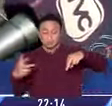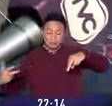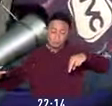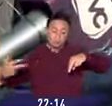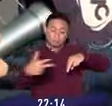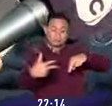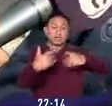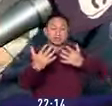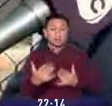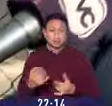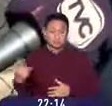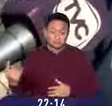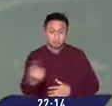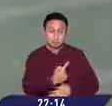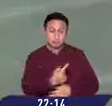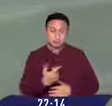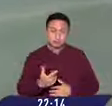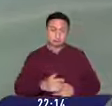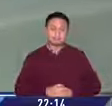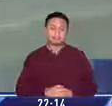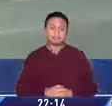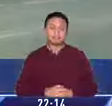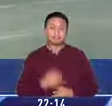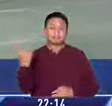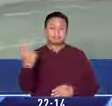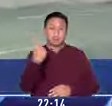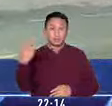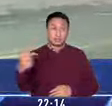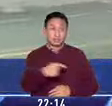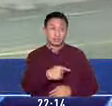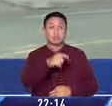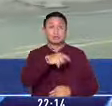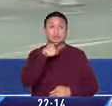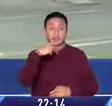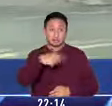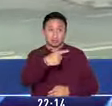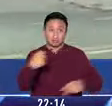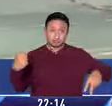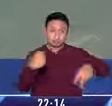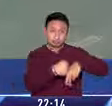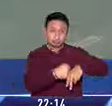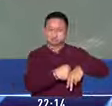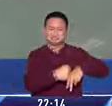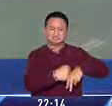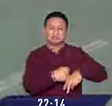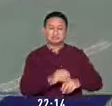de esperar a que el peatón pase. Y no sería la primera vez que los vecinos sufren este susto,